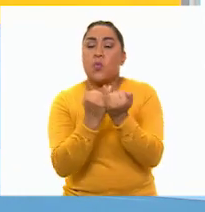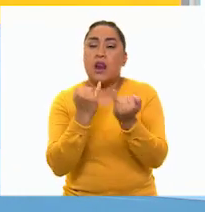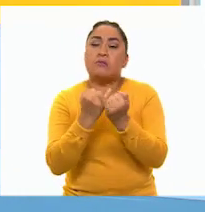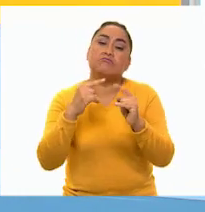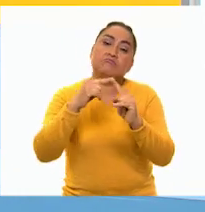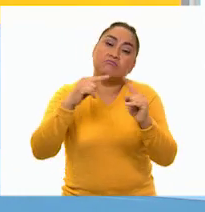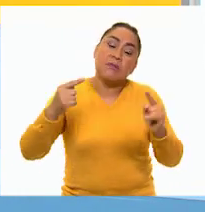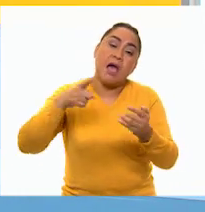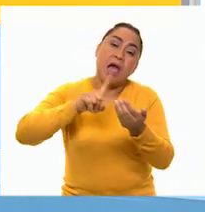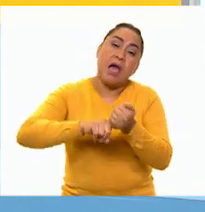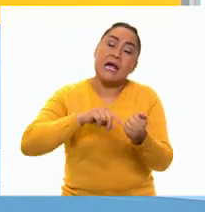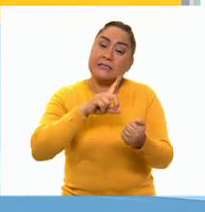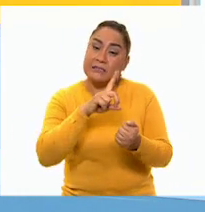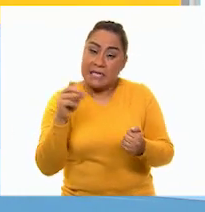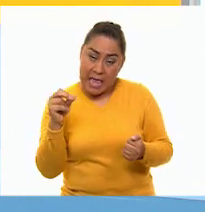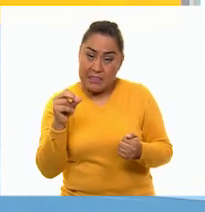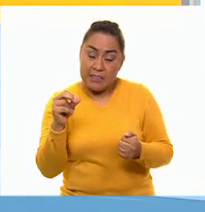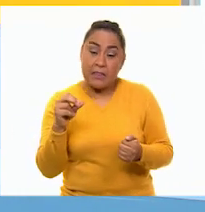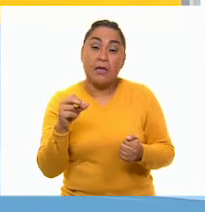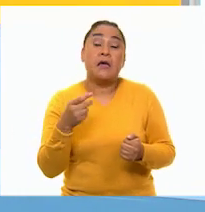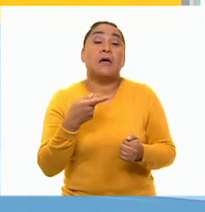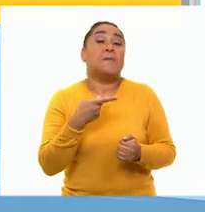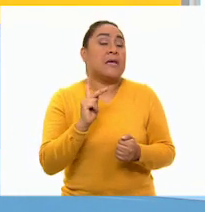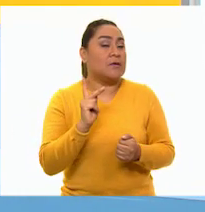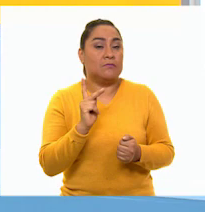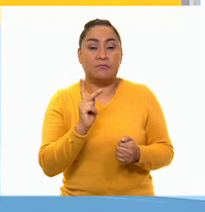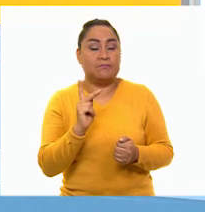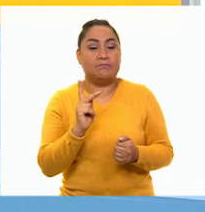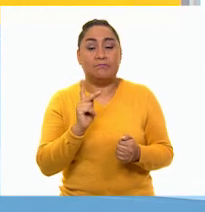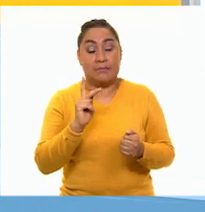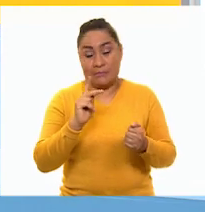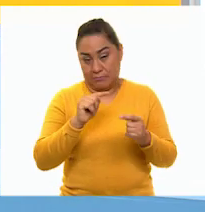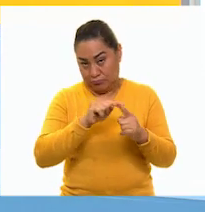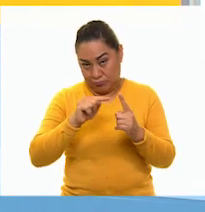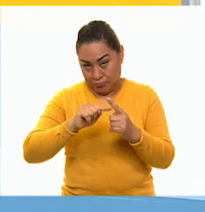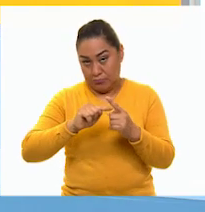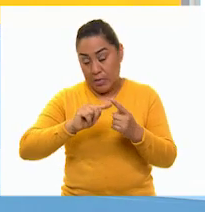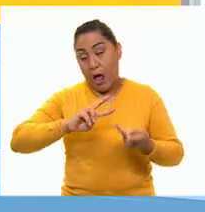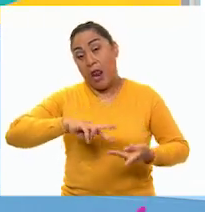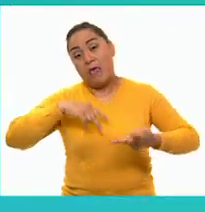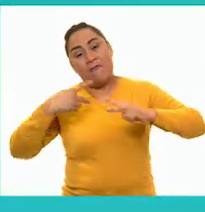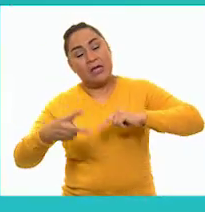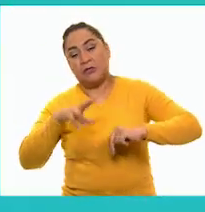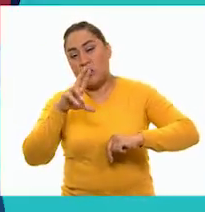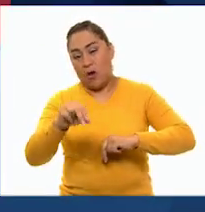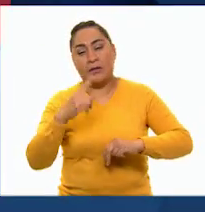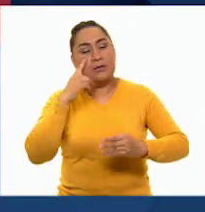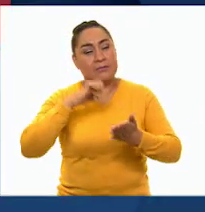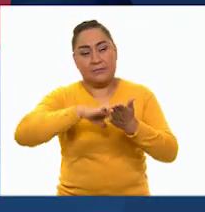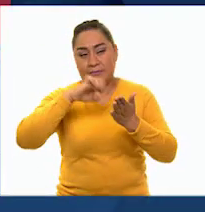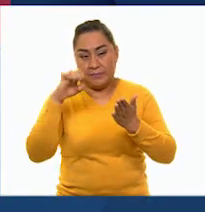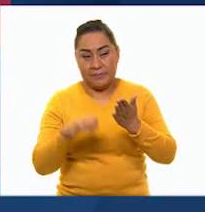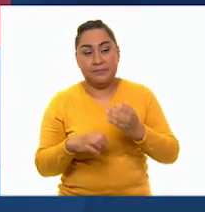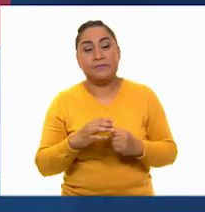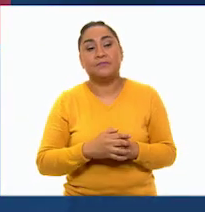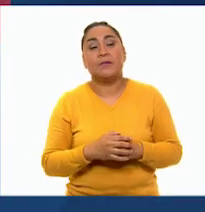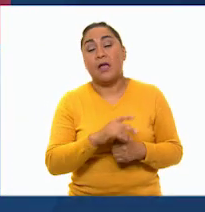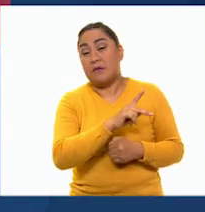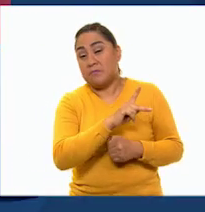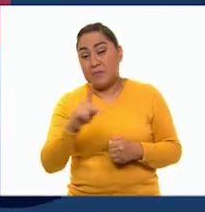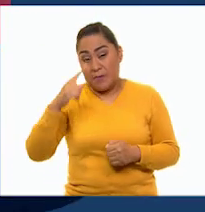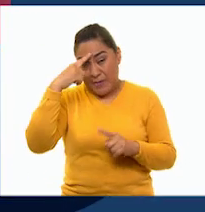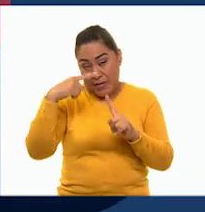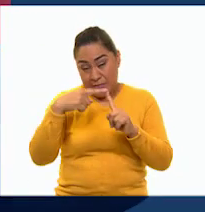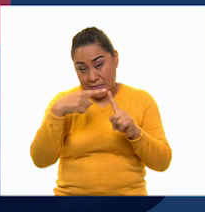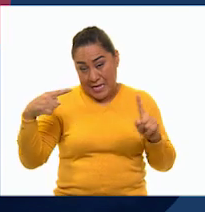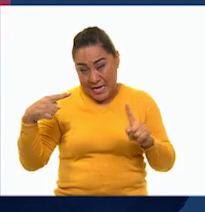100? Pero no se cumple al revés. Es decir, no todos los divisores